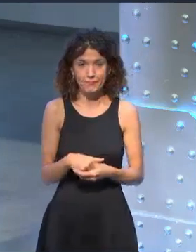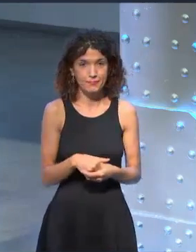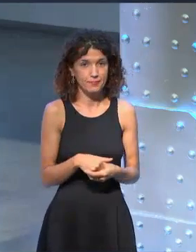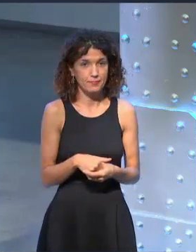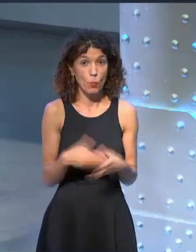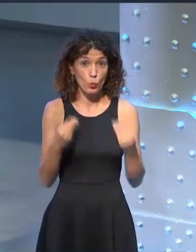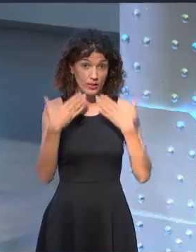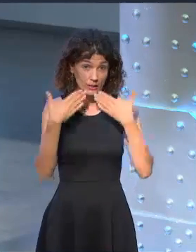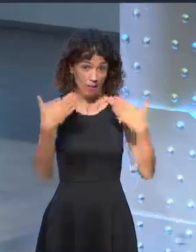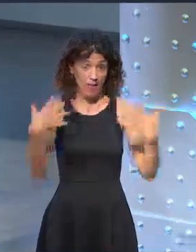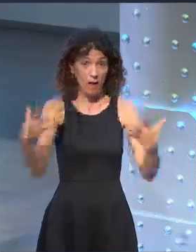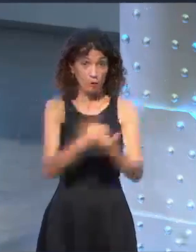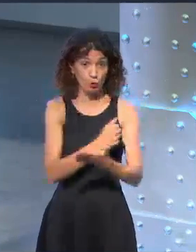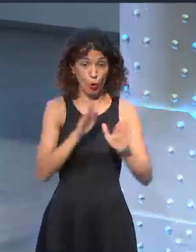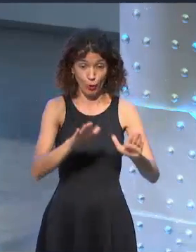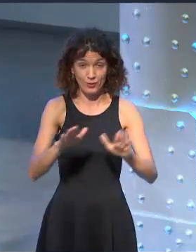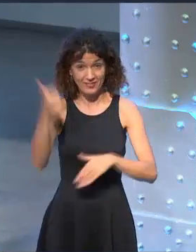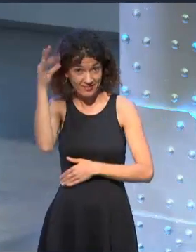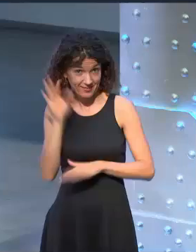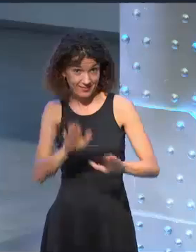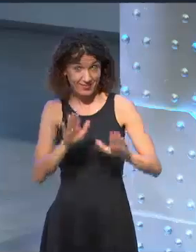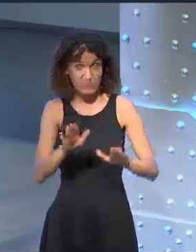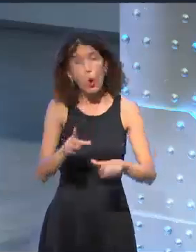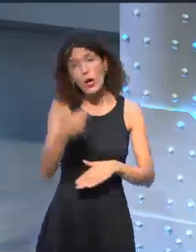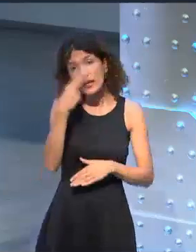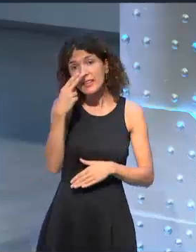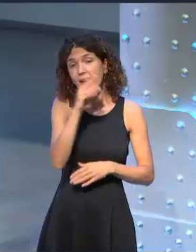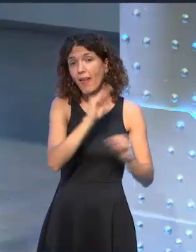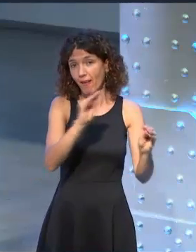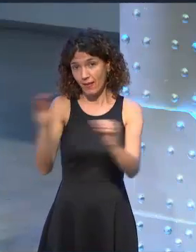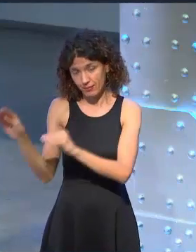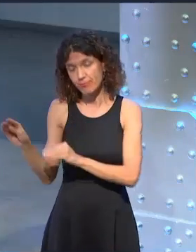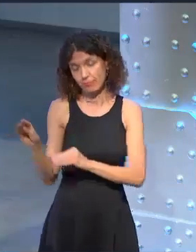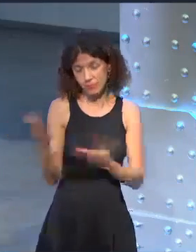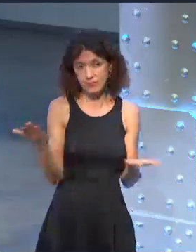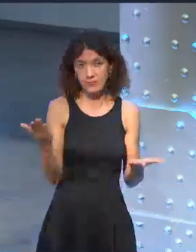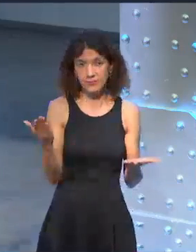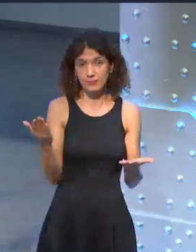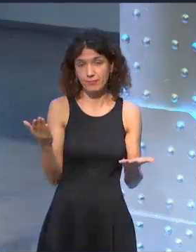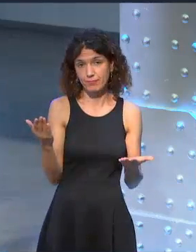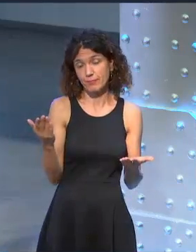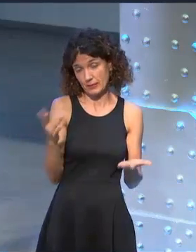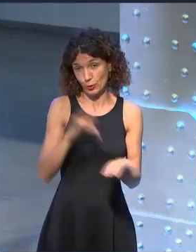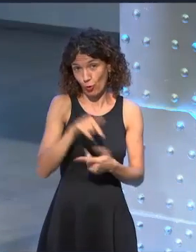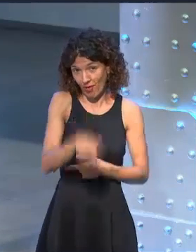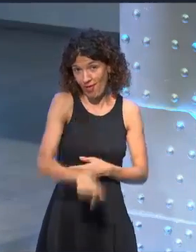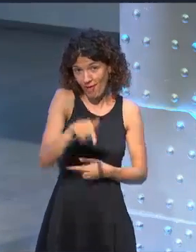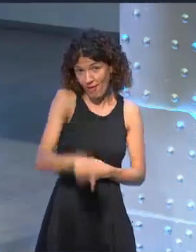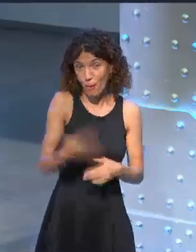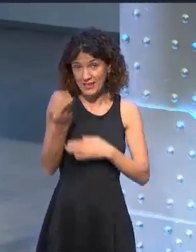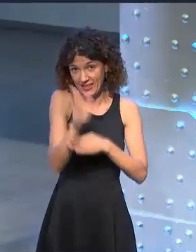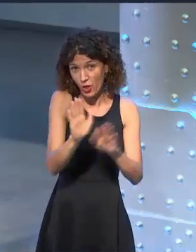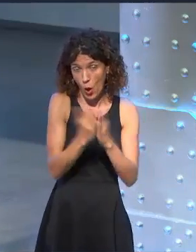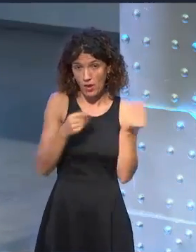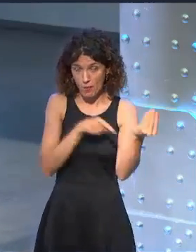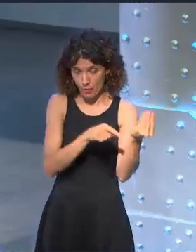dar las gracias a todos ustedes por estar aquí y por el interés que han mostrado en esta presentación